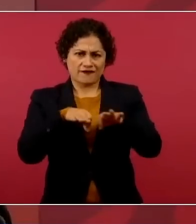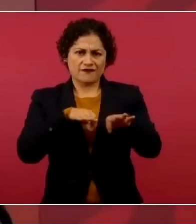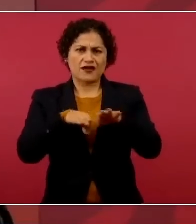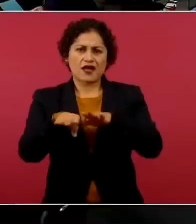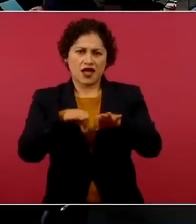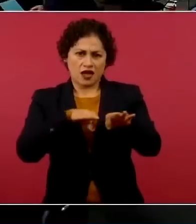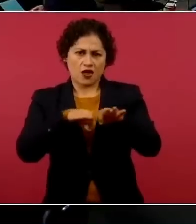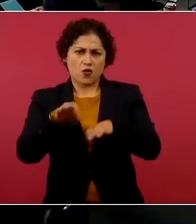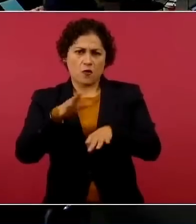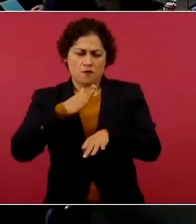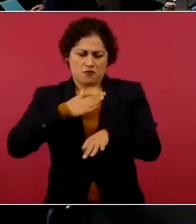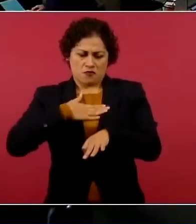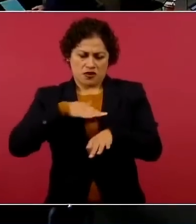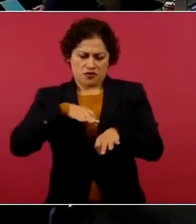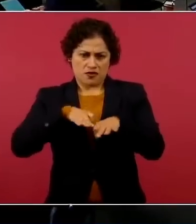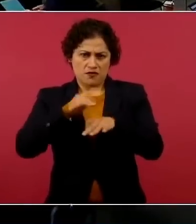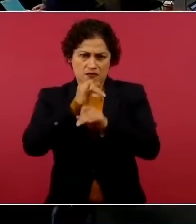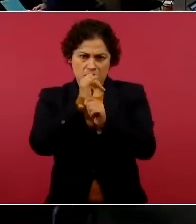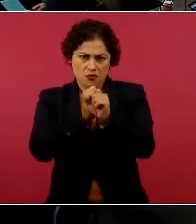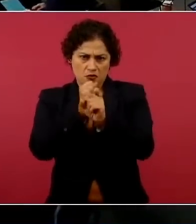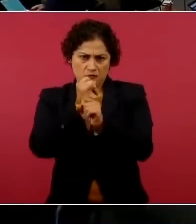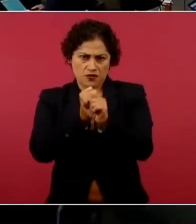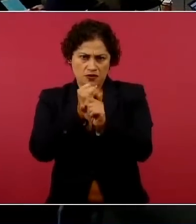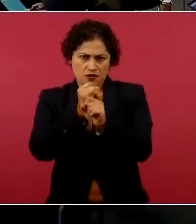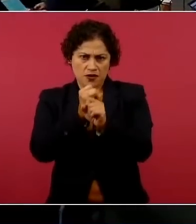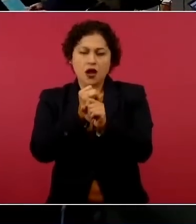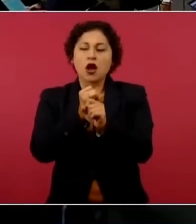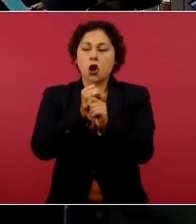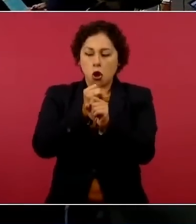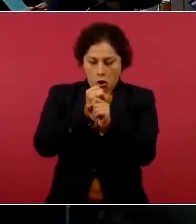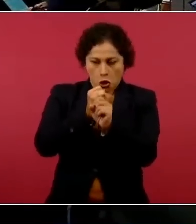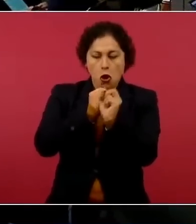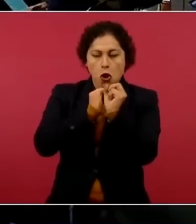de investigador. Sí, pero ¿cómo conseguiste